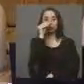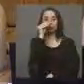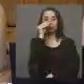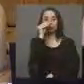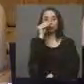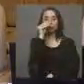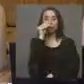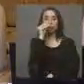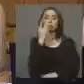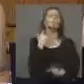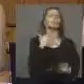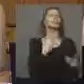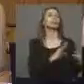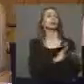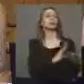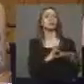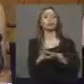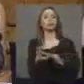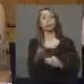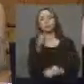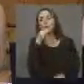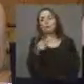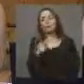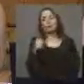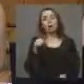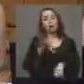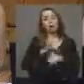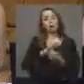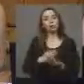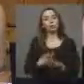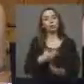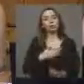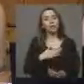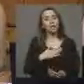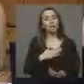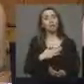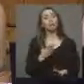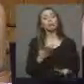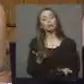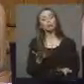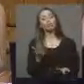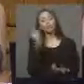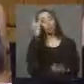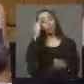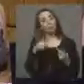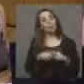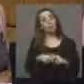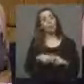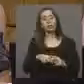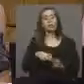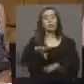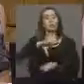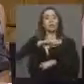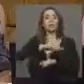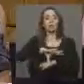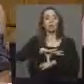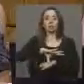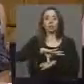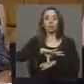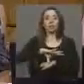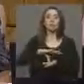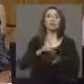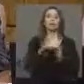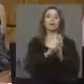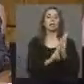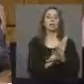Y la justificación que ha dado la autoridad de salud es técnicamente comprensible. Vivimos en un país de manuales, de